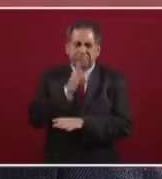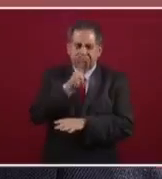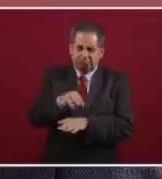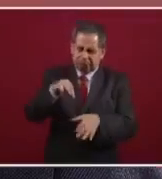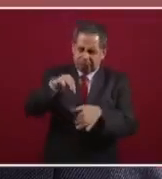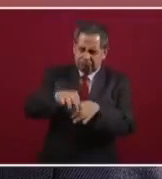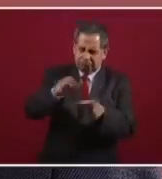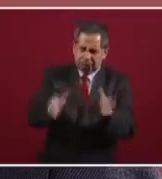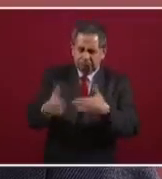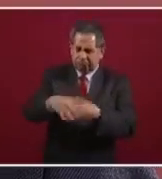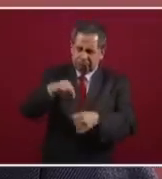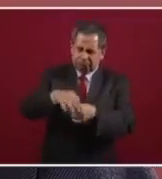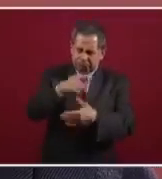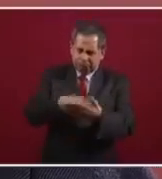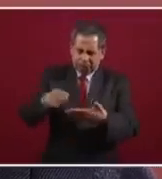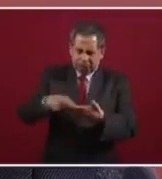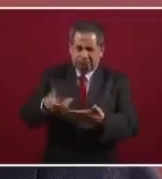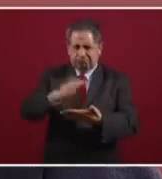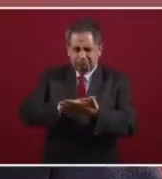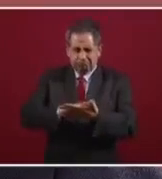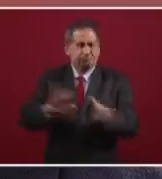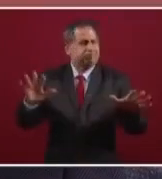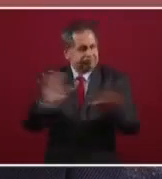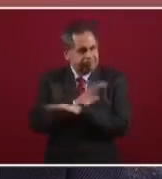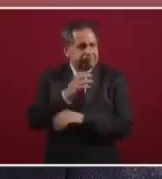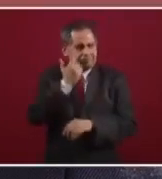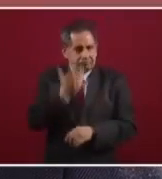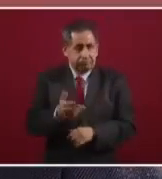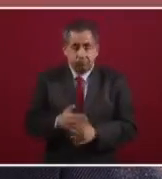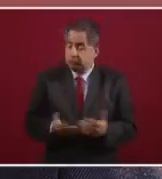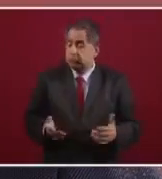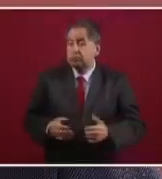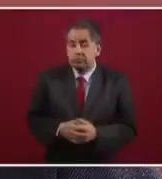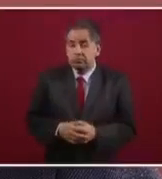de manera masiva.